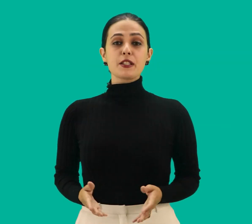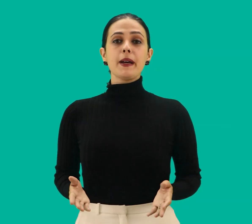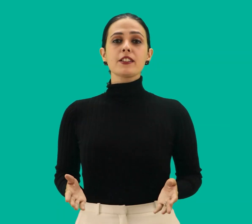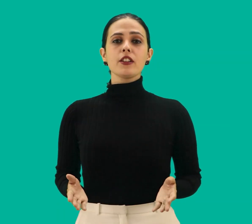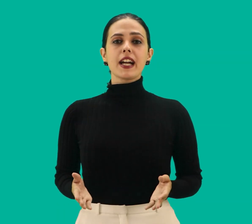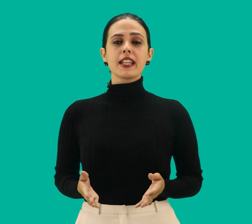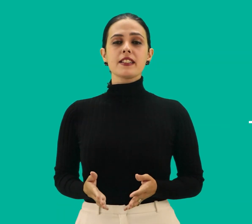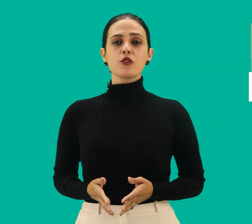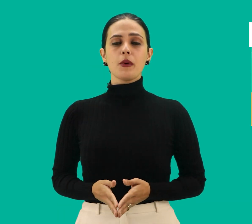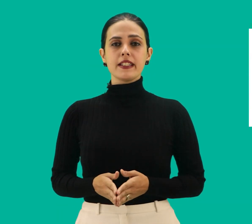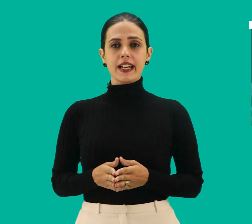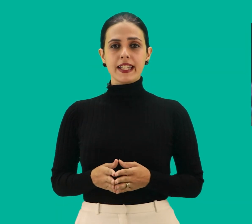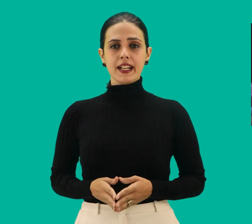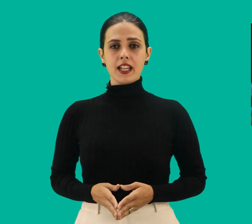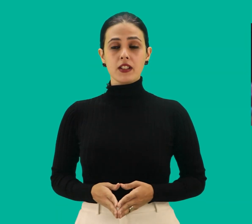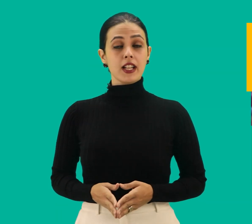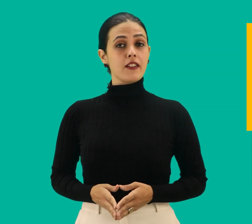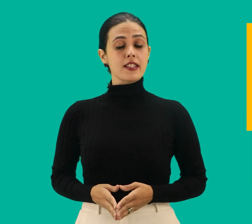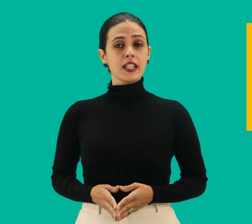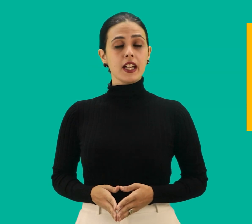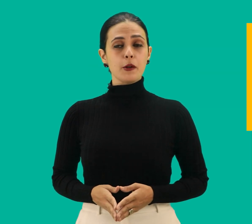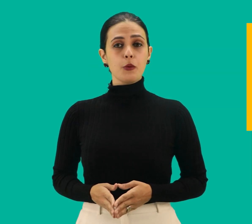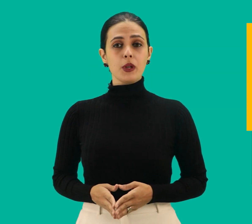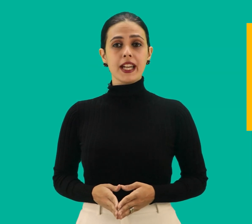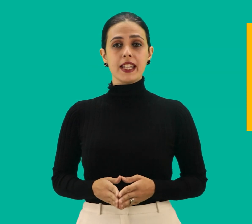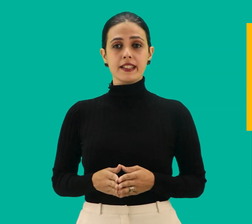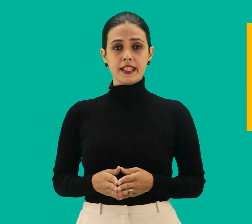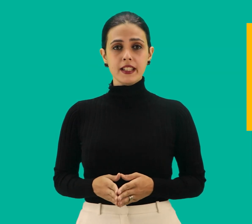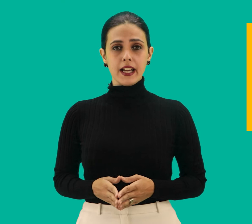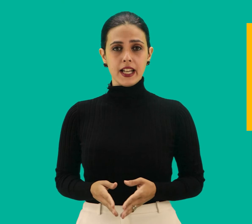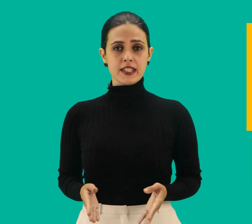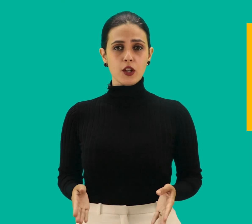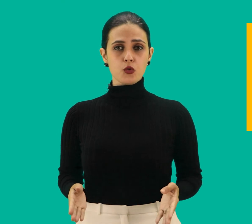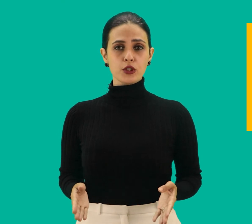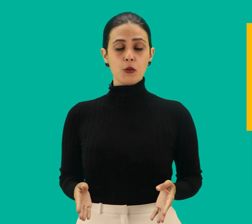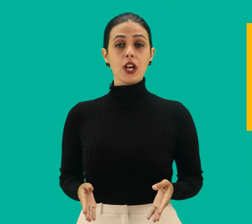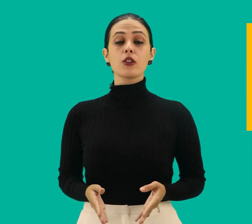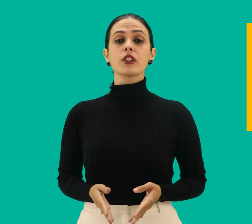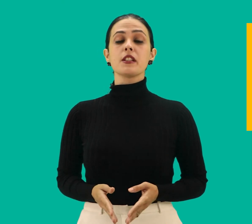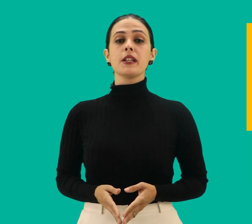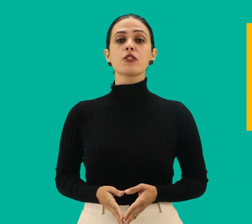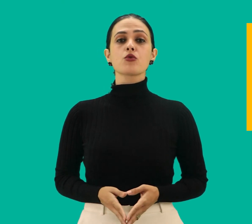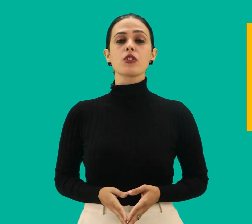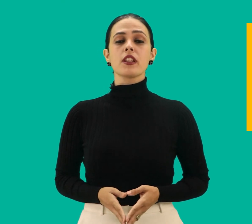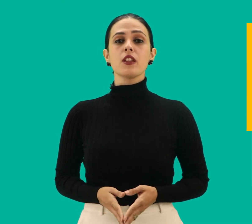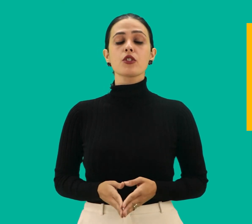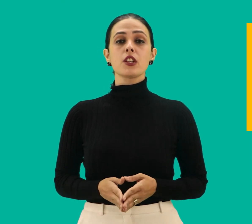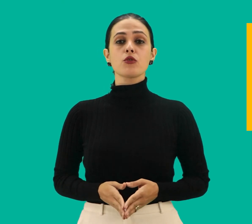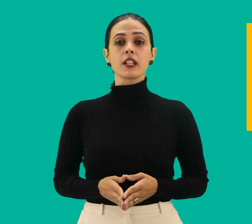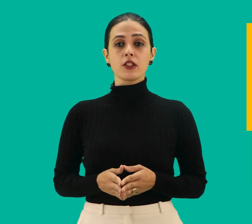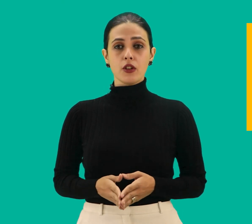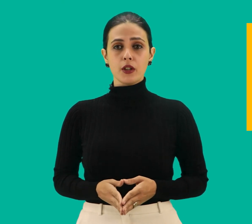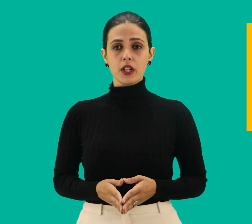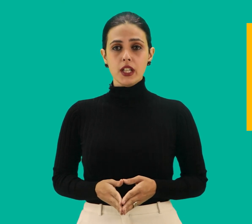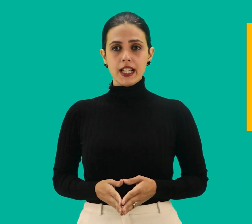Al respecto de la crisis humanitaria que vive la vecina República de Haití a raíz de los últimos acontecimientos sucedidos en